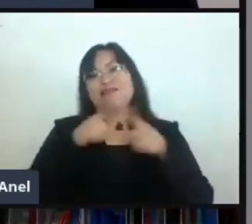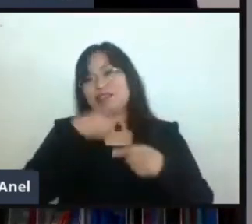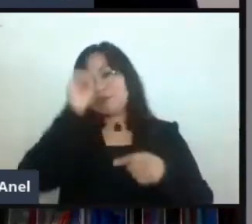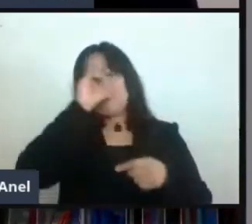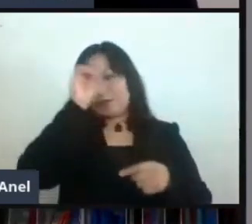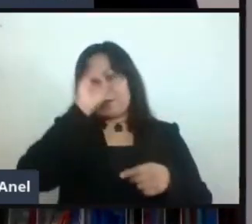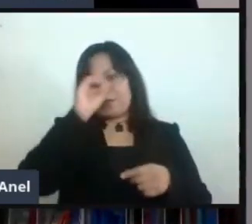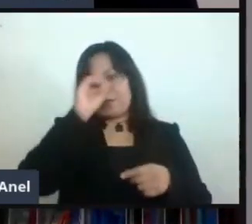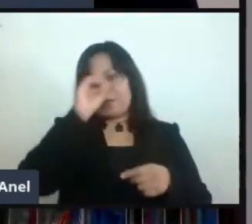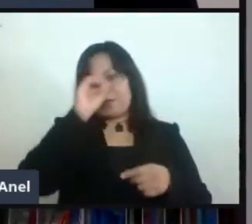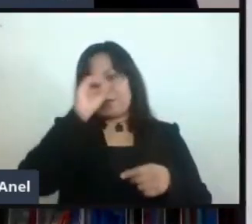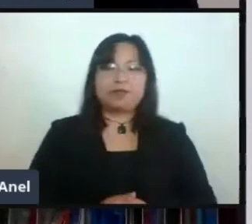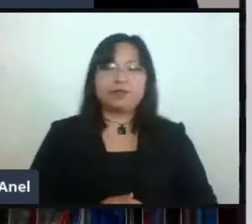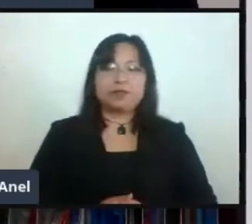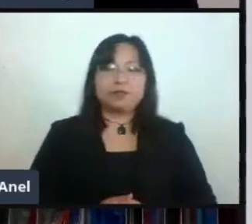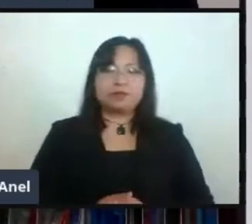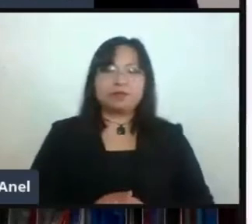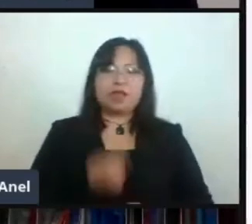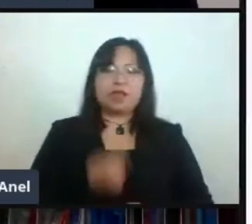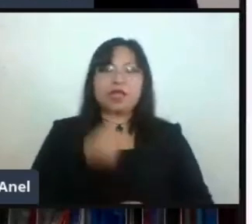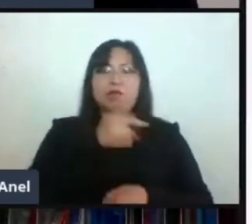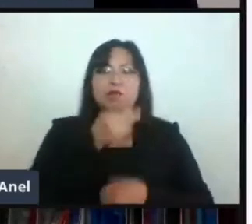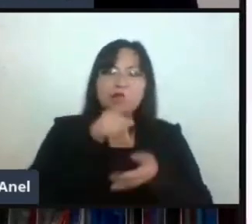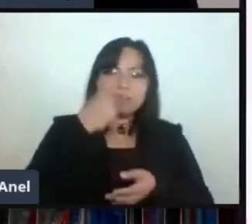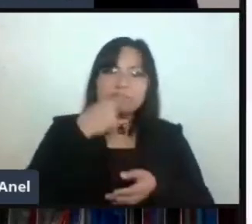Se llama cuánto mido, ¿no?